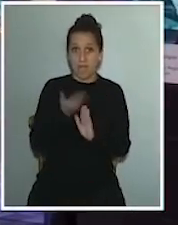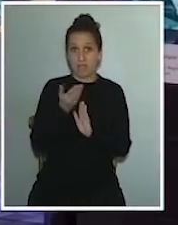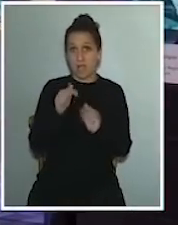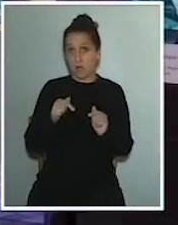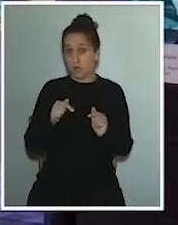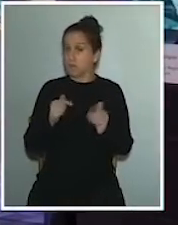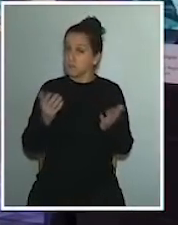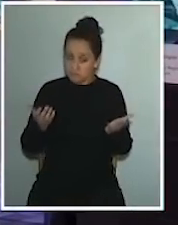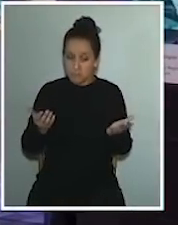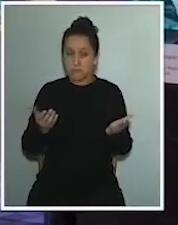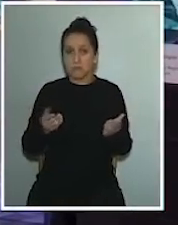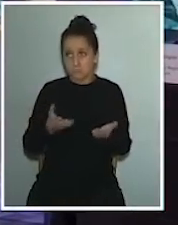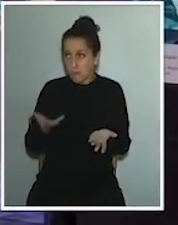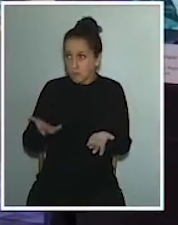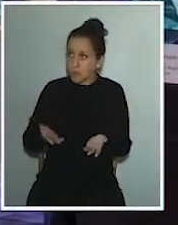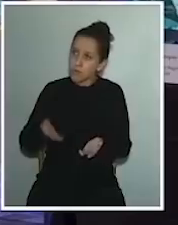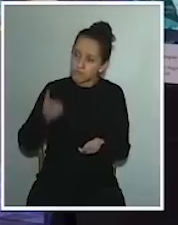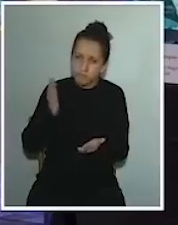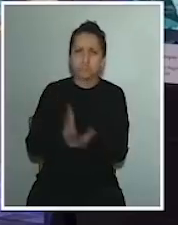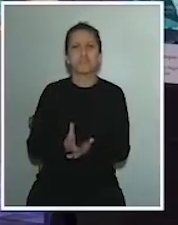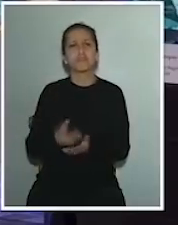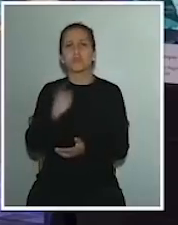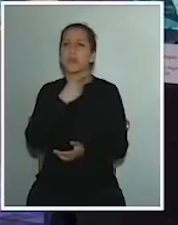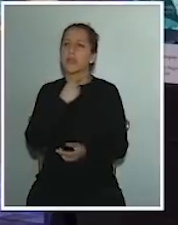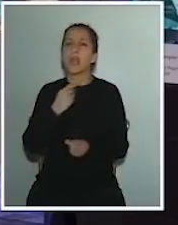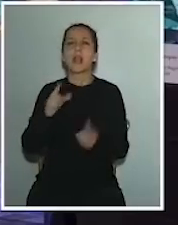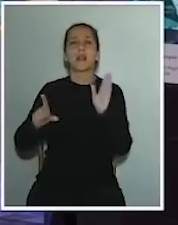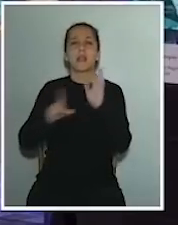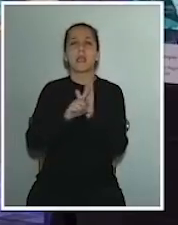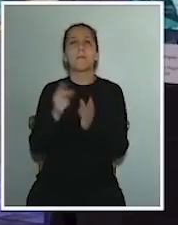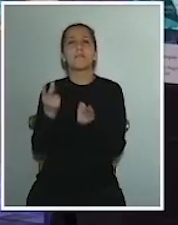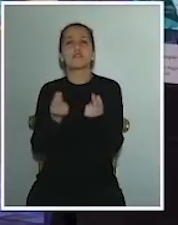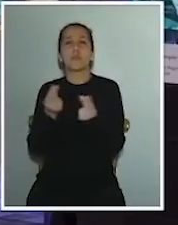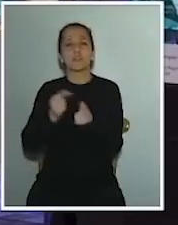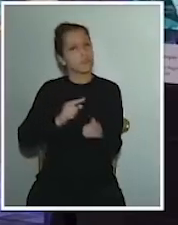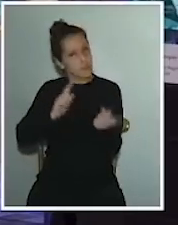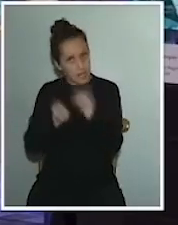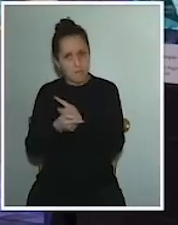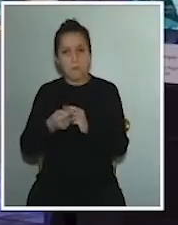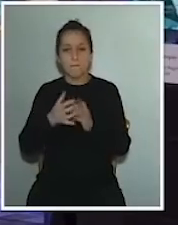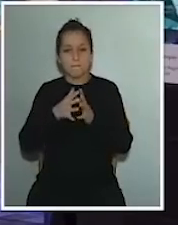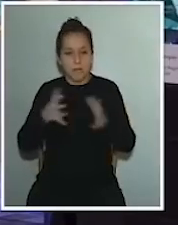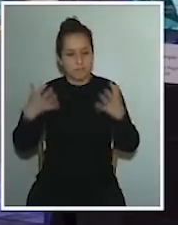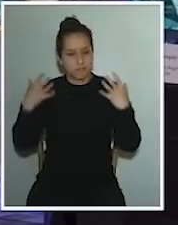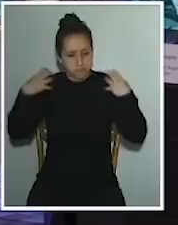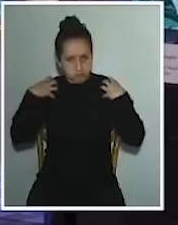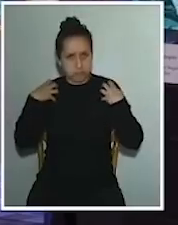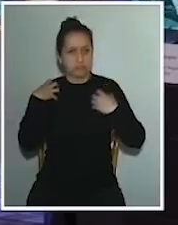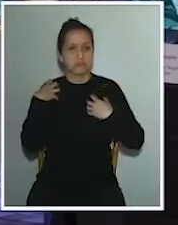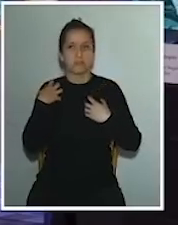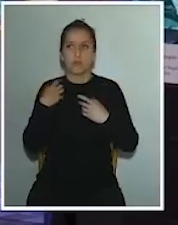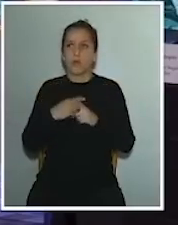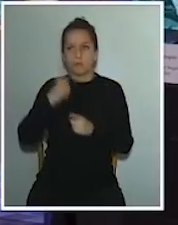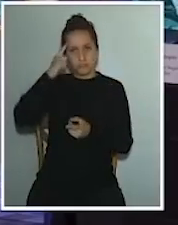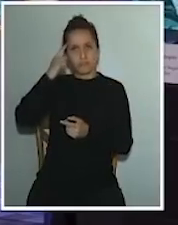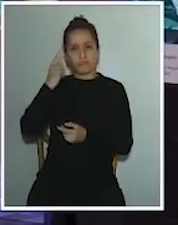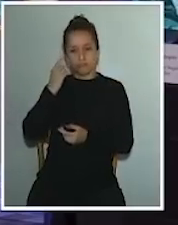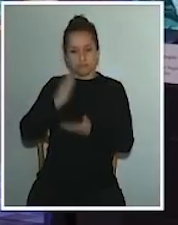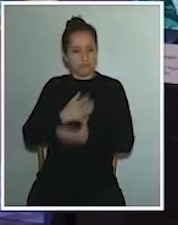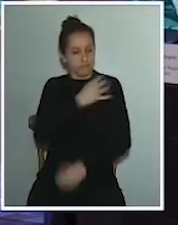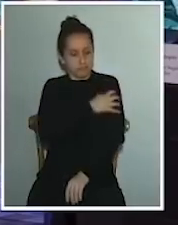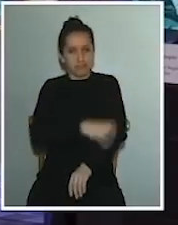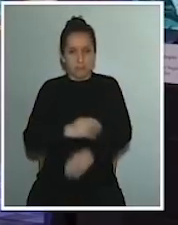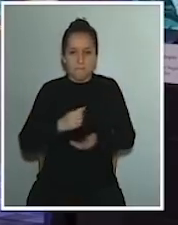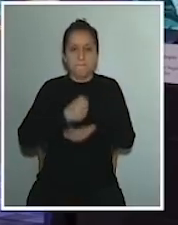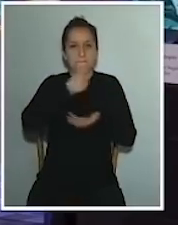de golpear la mesa y decir nosotros queremos una ley de presupuesto distinta que nos dé más atribuciones y más más recursos y